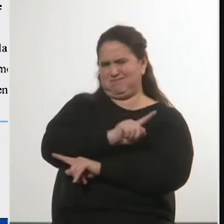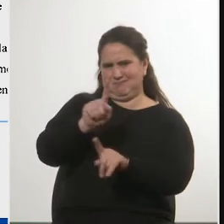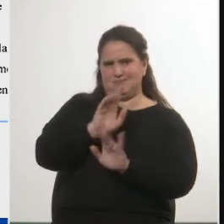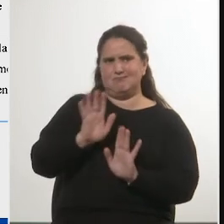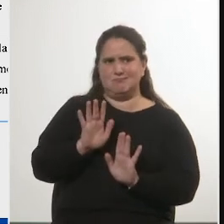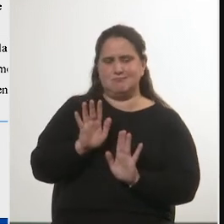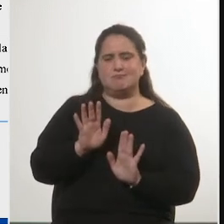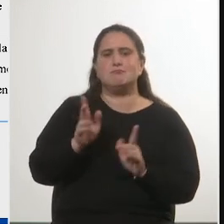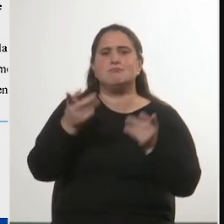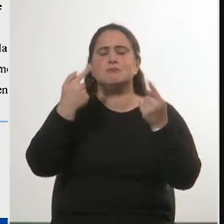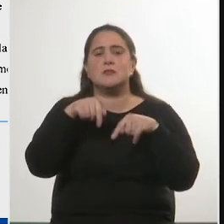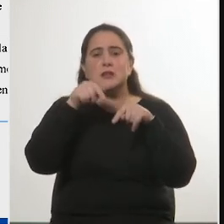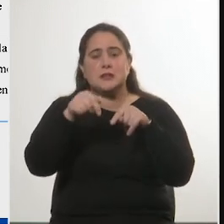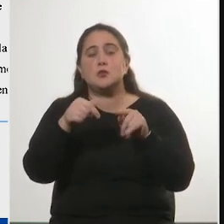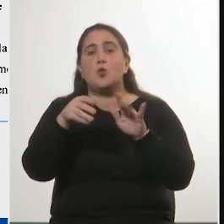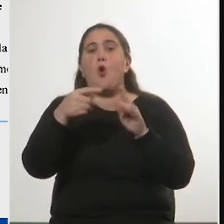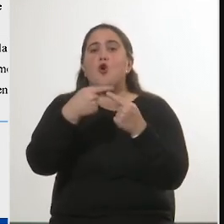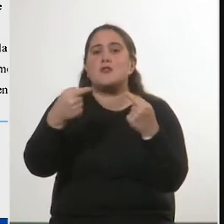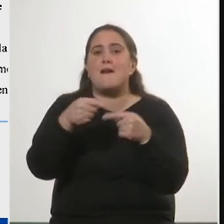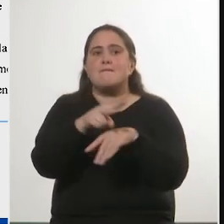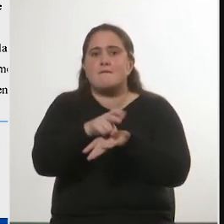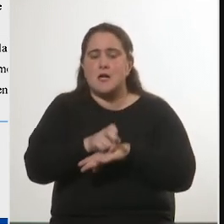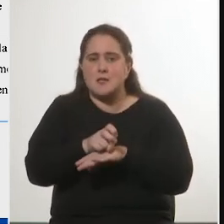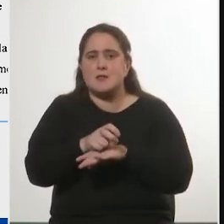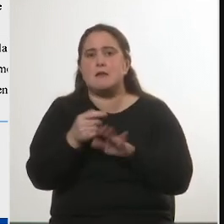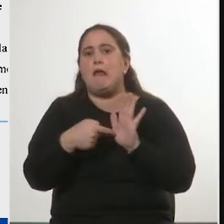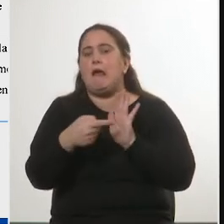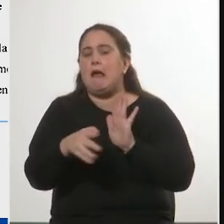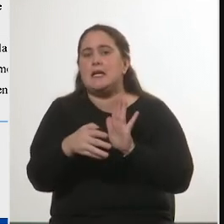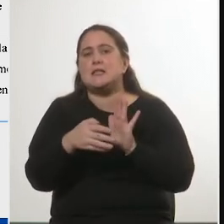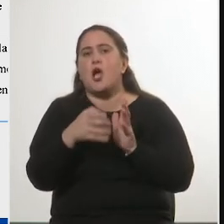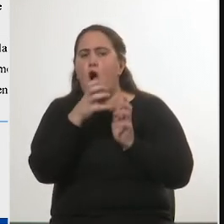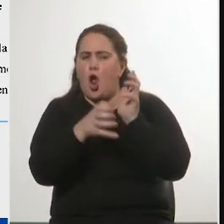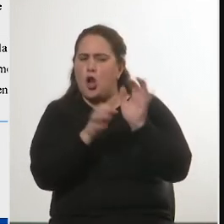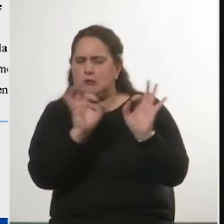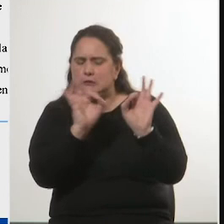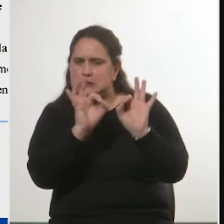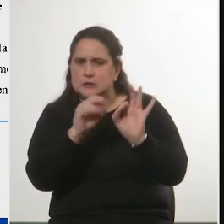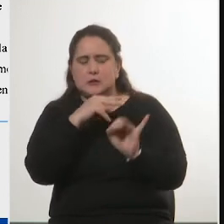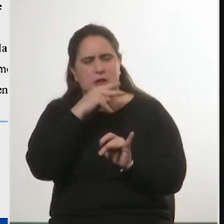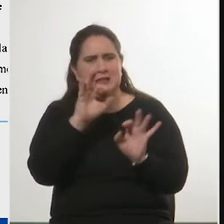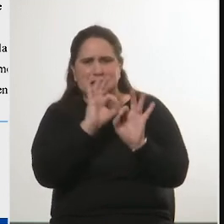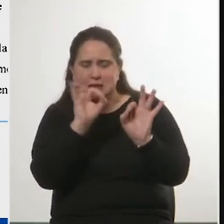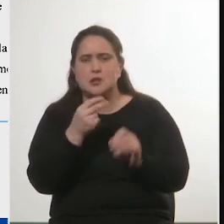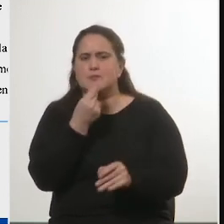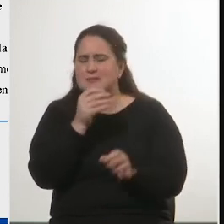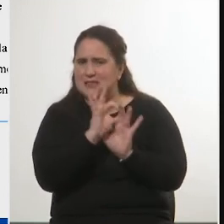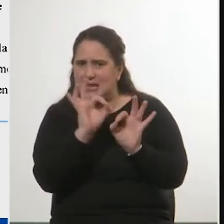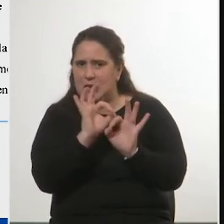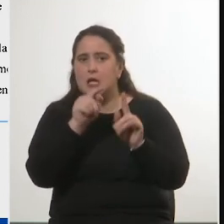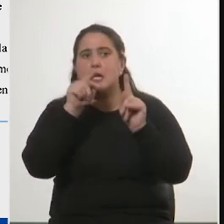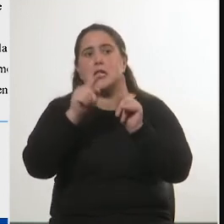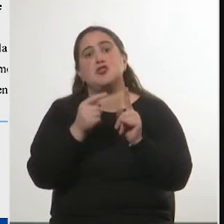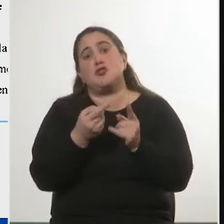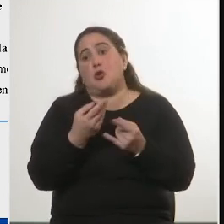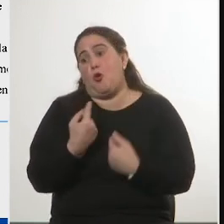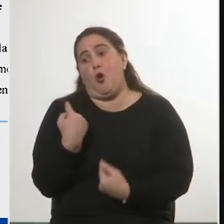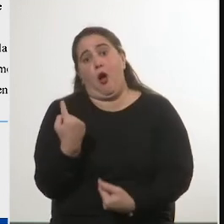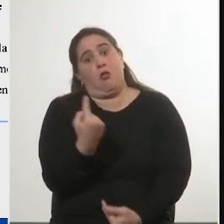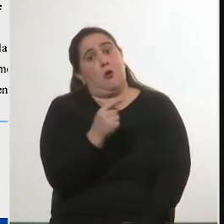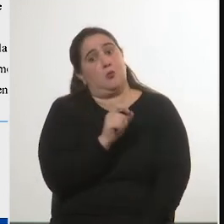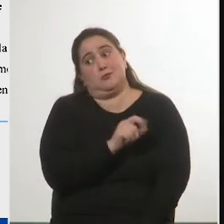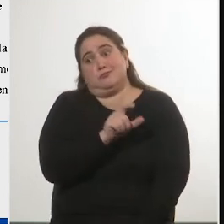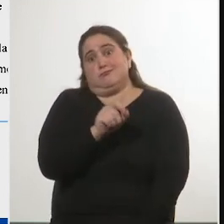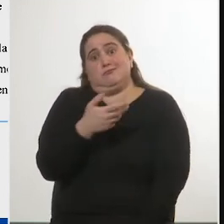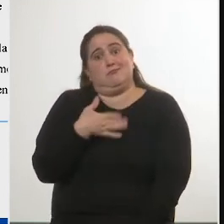del mismo. Dentro de los parámetros físicos se establecen la ausencia de color, olor o sabor que son subjetivos para